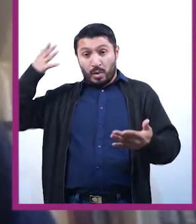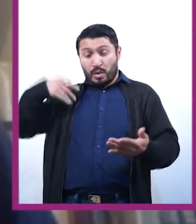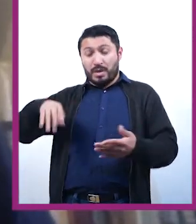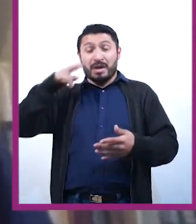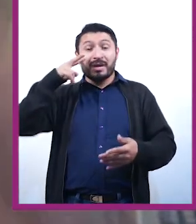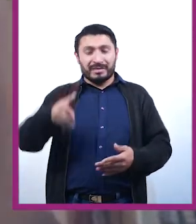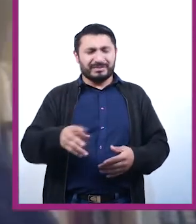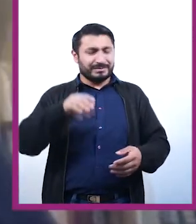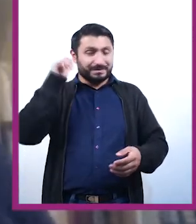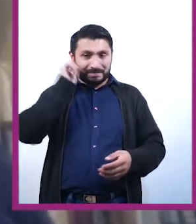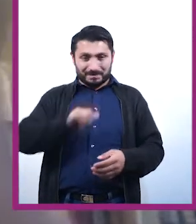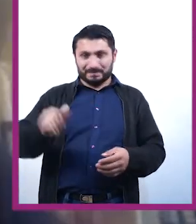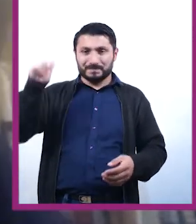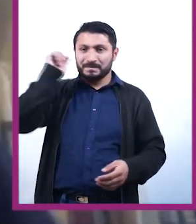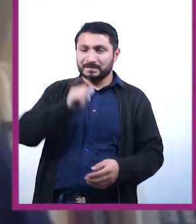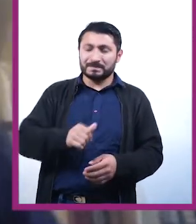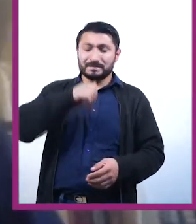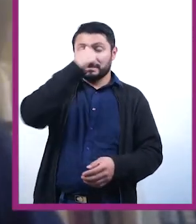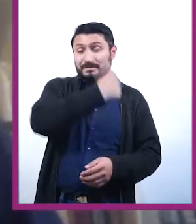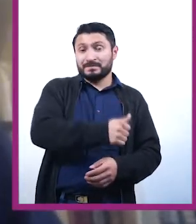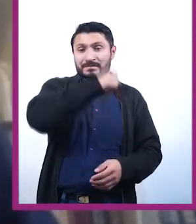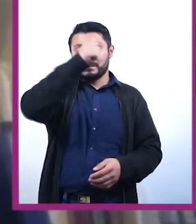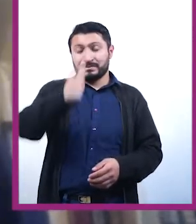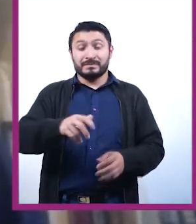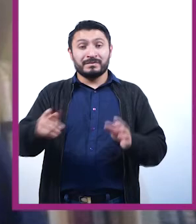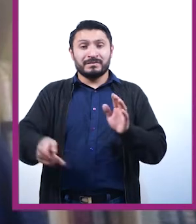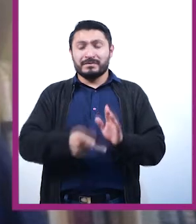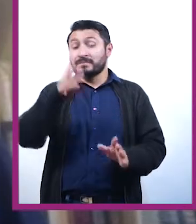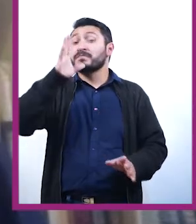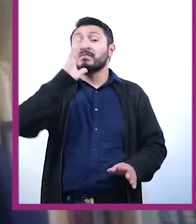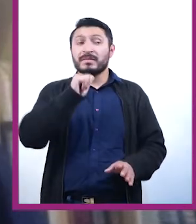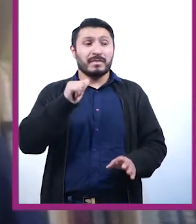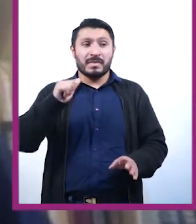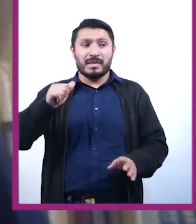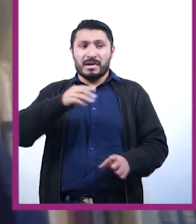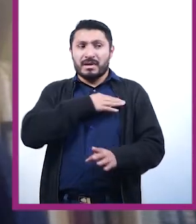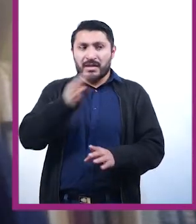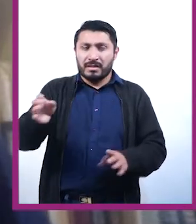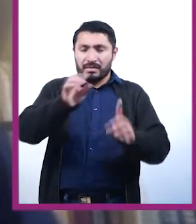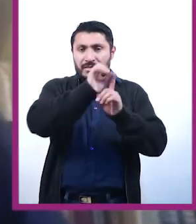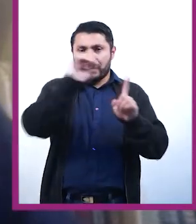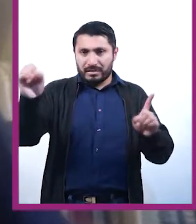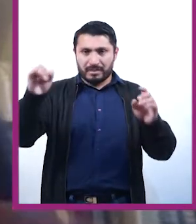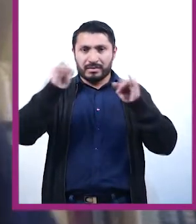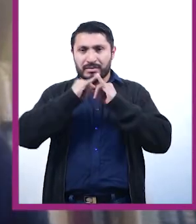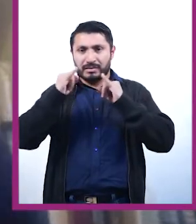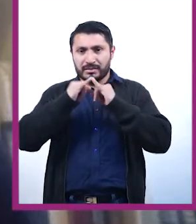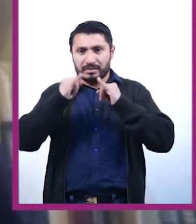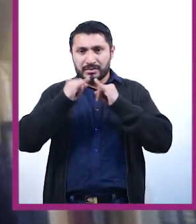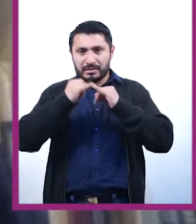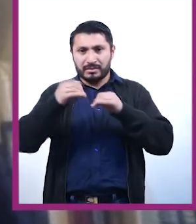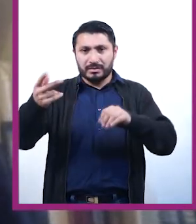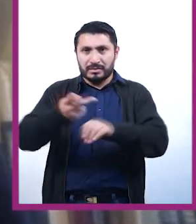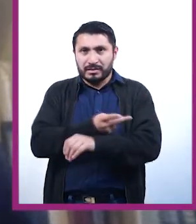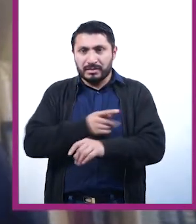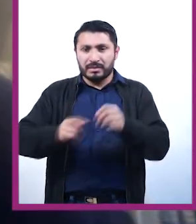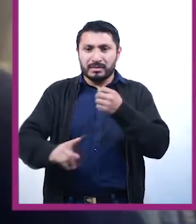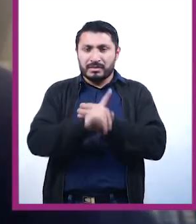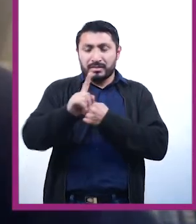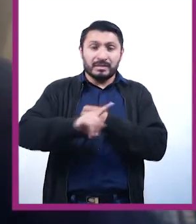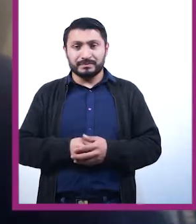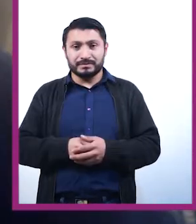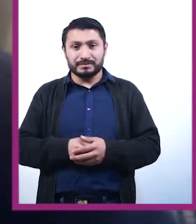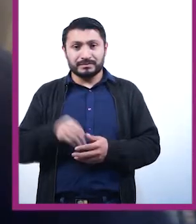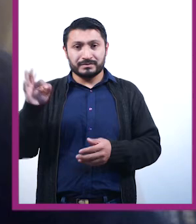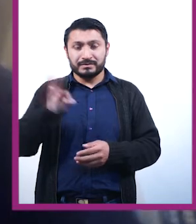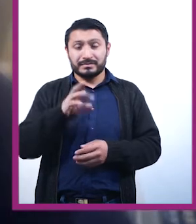vez que no se lograba tener una buena organización institucional, pasaban problemas graves. Y